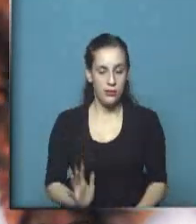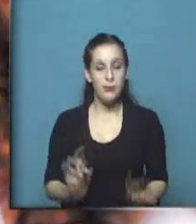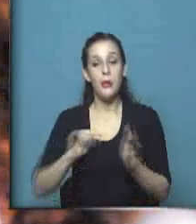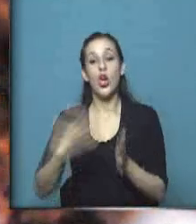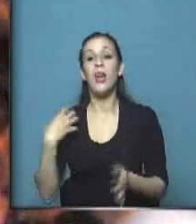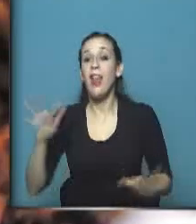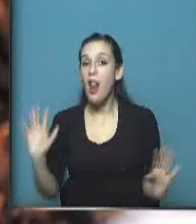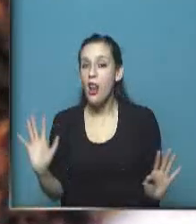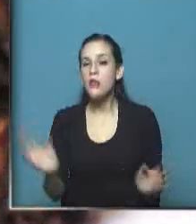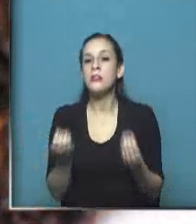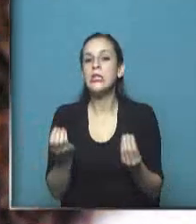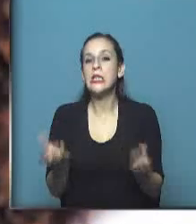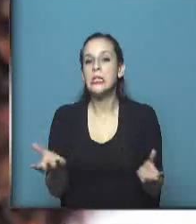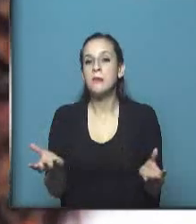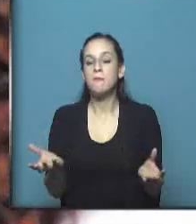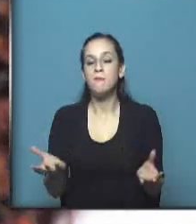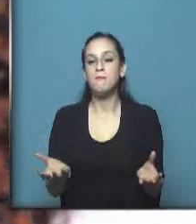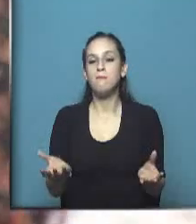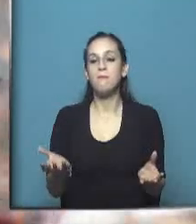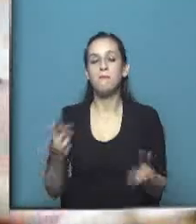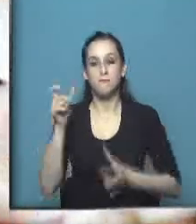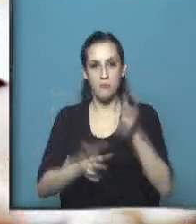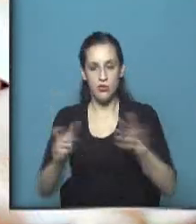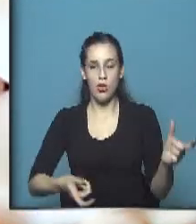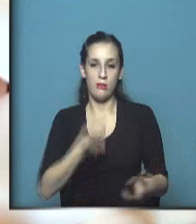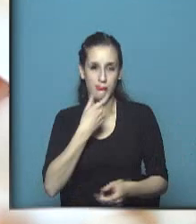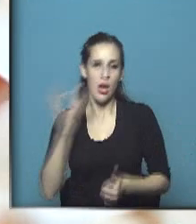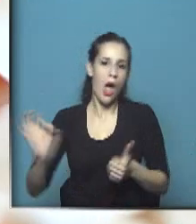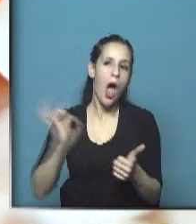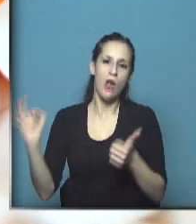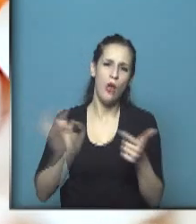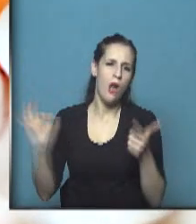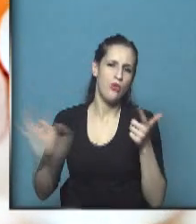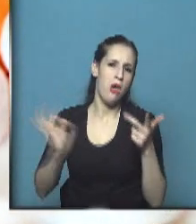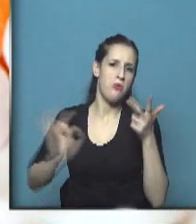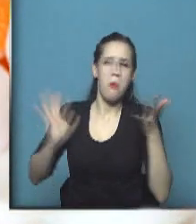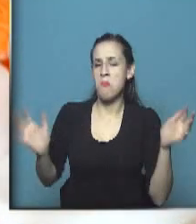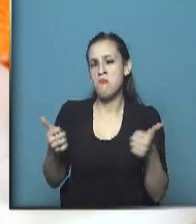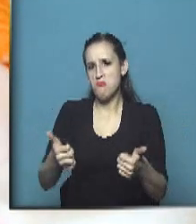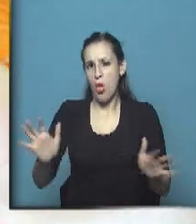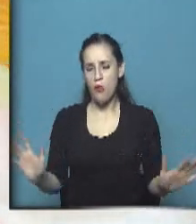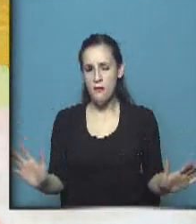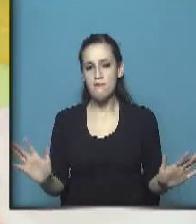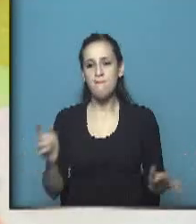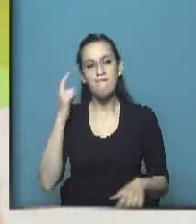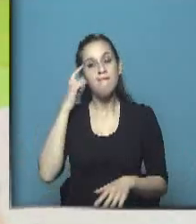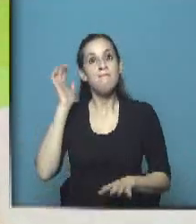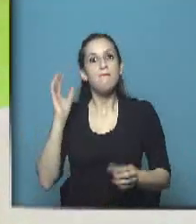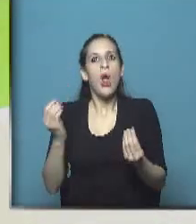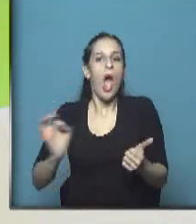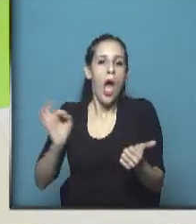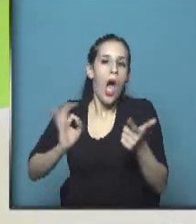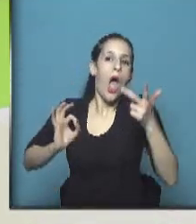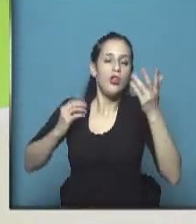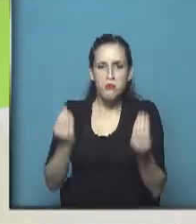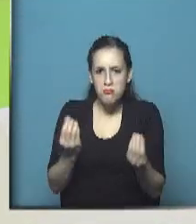que se ve es que la gente usa suplementos muchos años y no pasa nada. Ahora, ¿por qué los usan muchos años